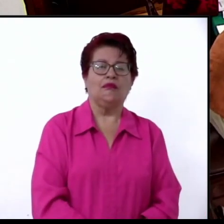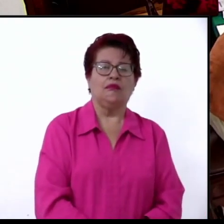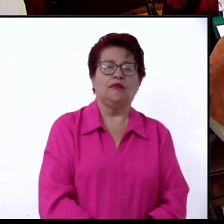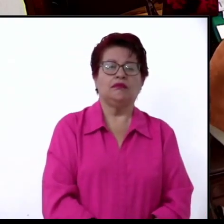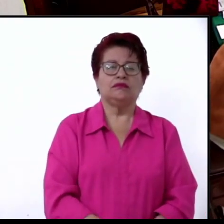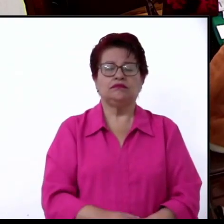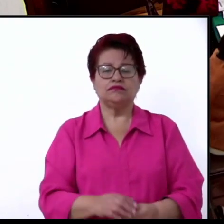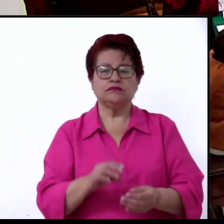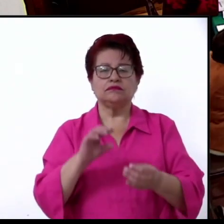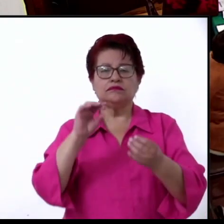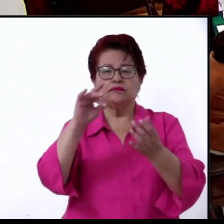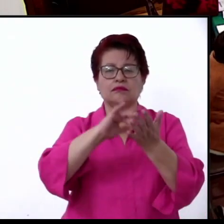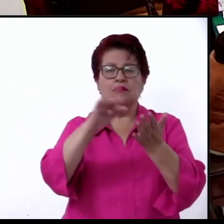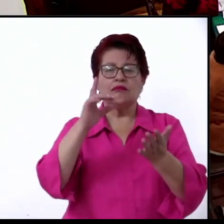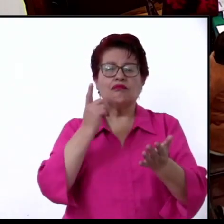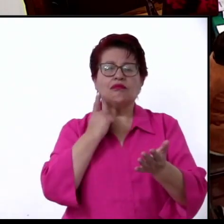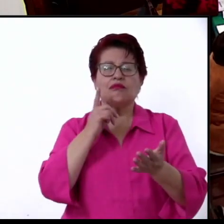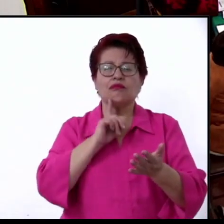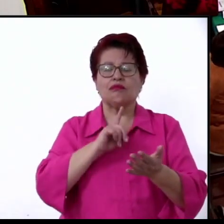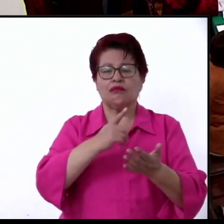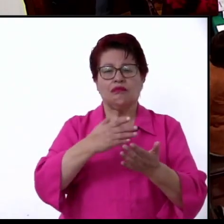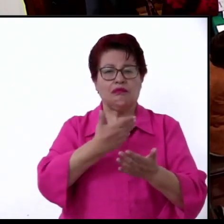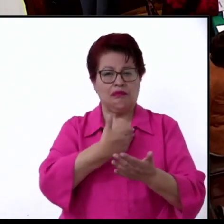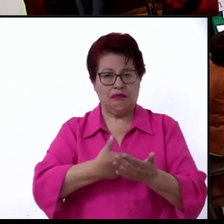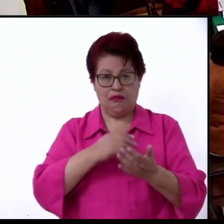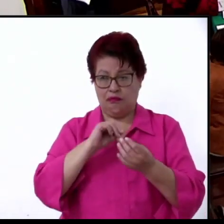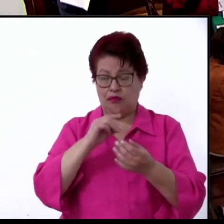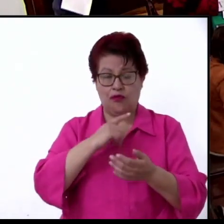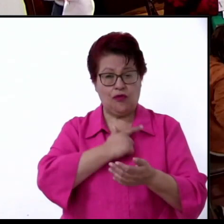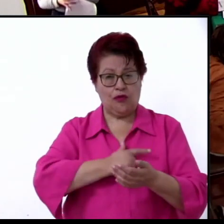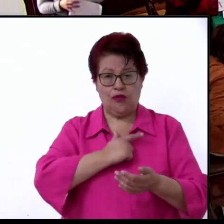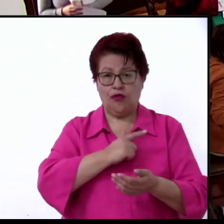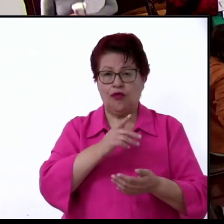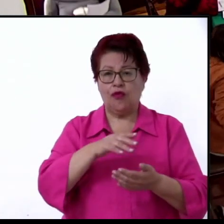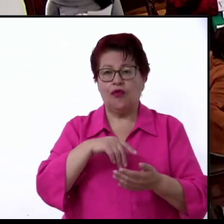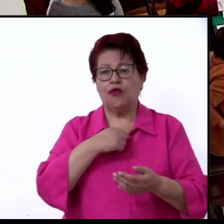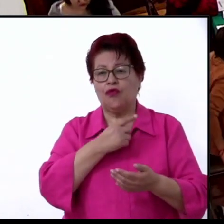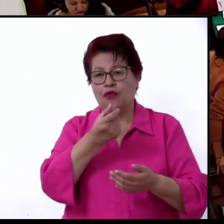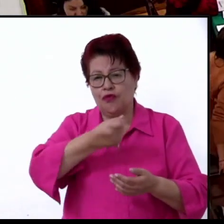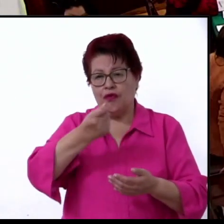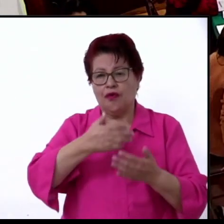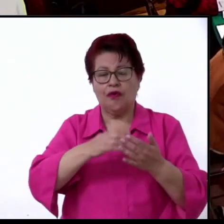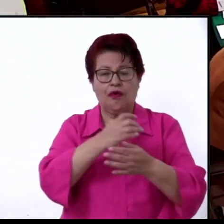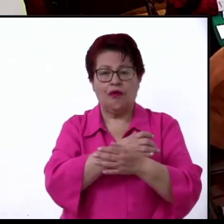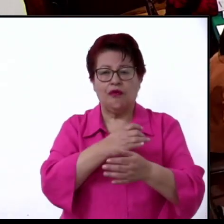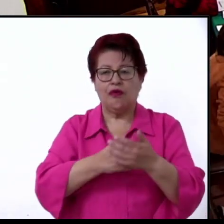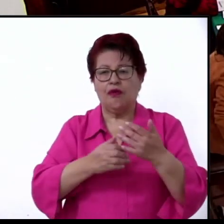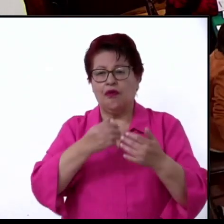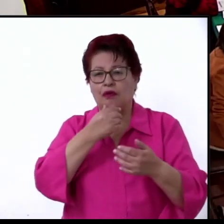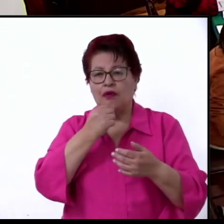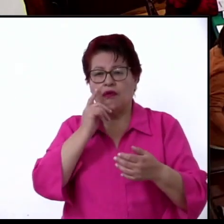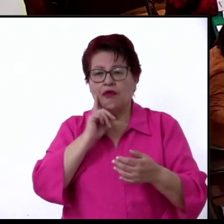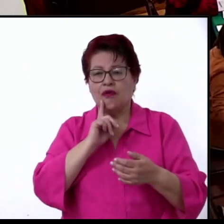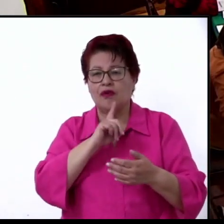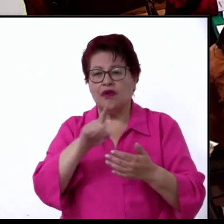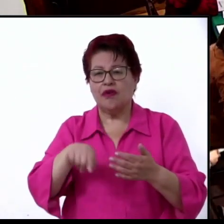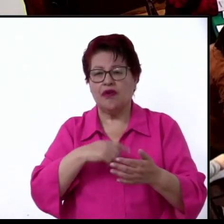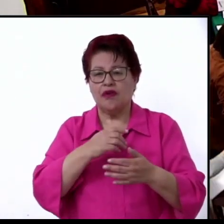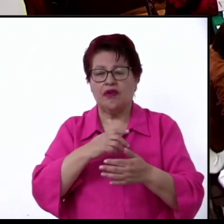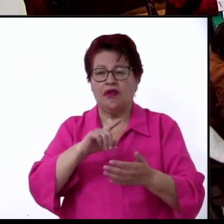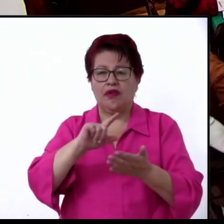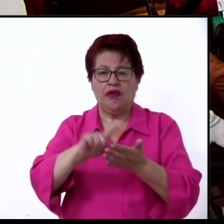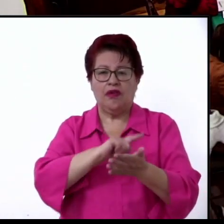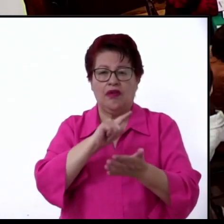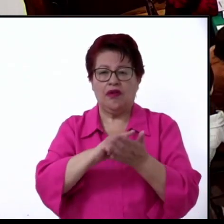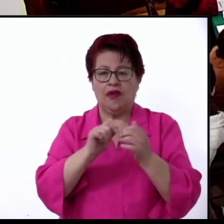Muchas gracias, diputada presidenta. Saludo con mucho gusto a mis compañeras y compañeras legisladores, a quienes nos acompañan